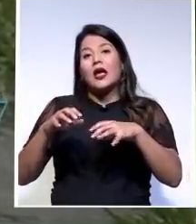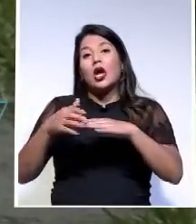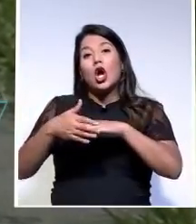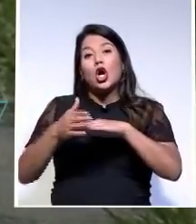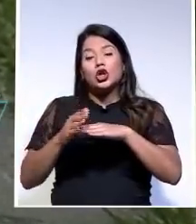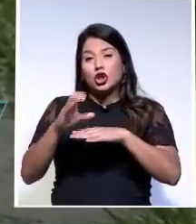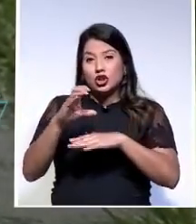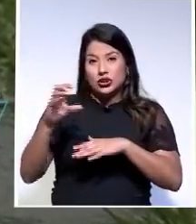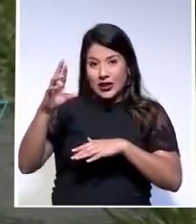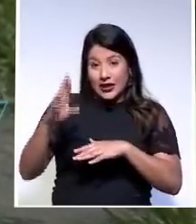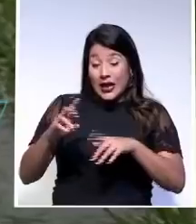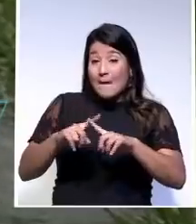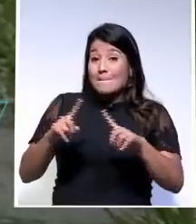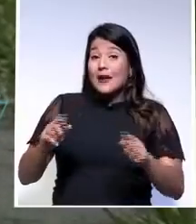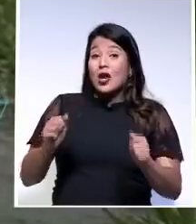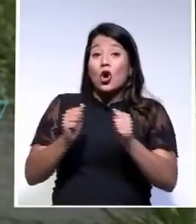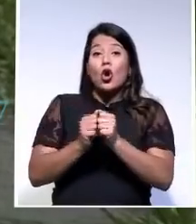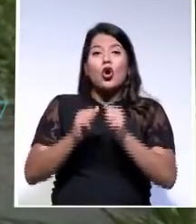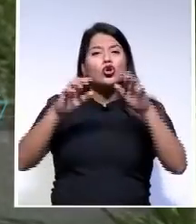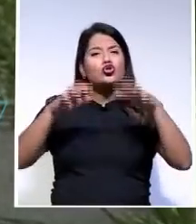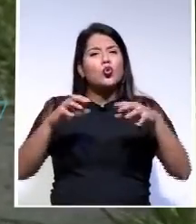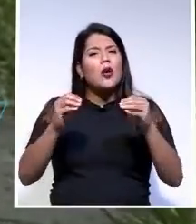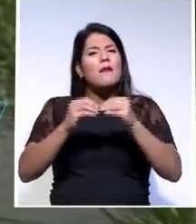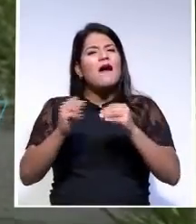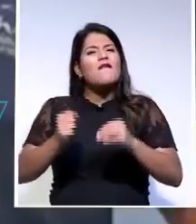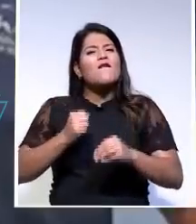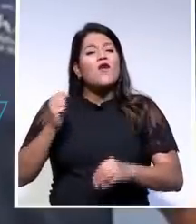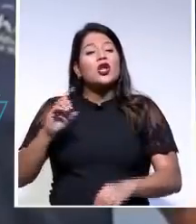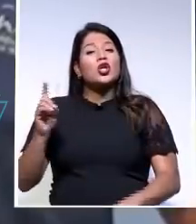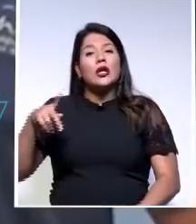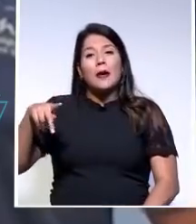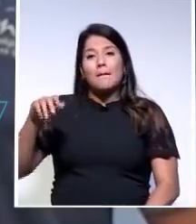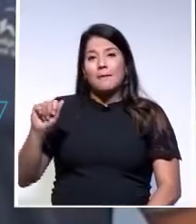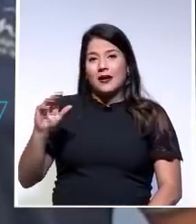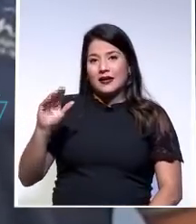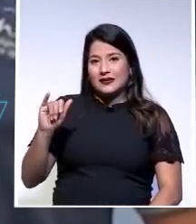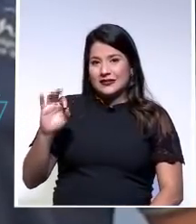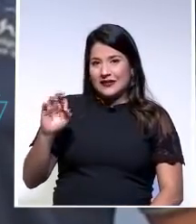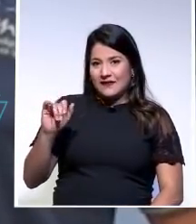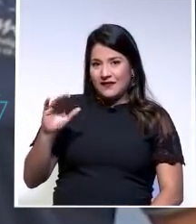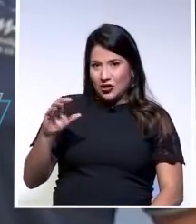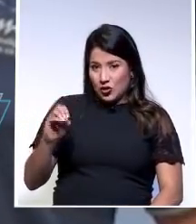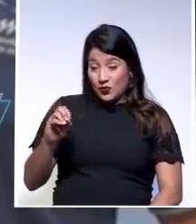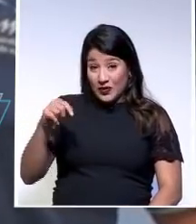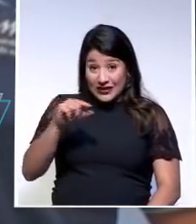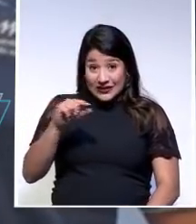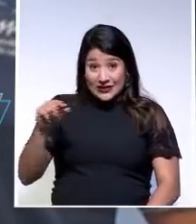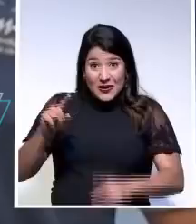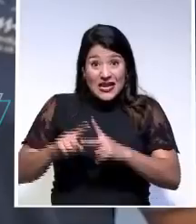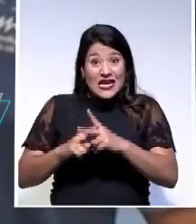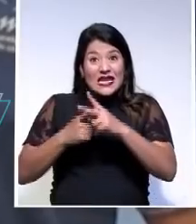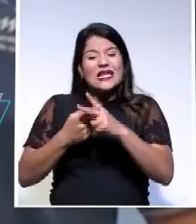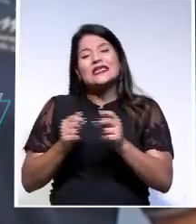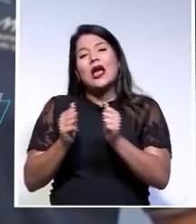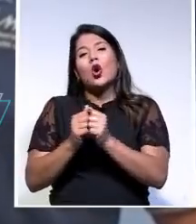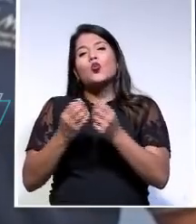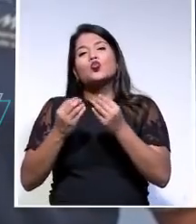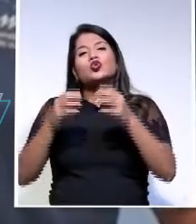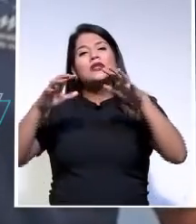del país, pero con las lluvias más fuertes en el Pacífico. Bueno, esta semana inicia con condiciones bastante lluviosas en toda la